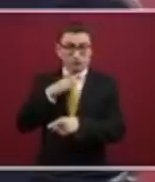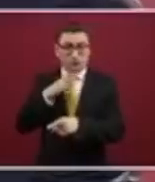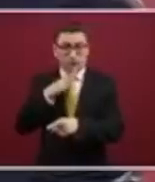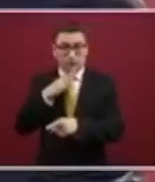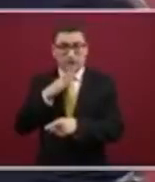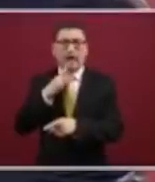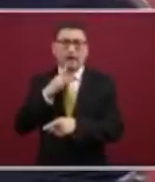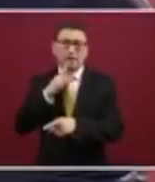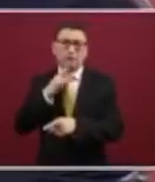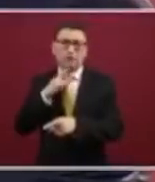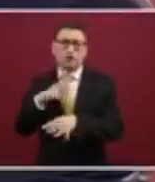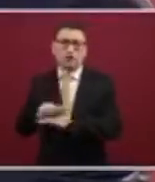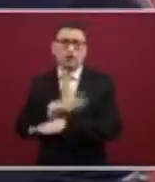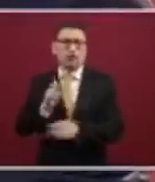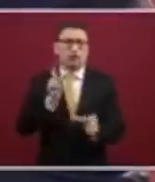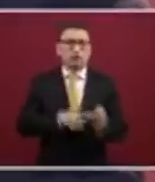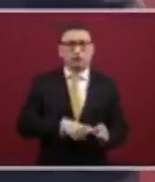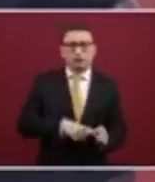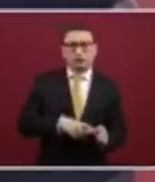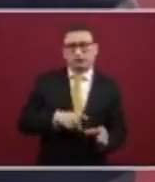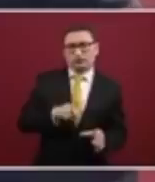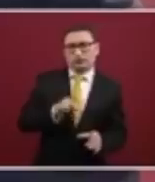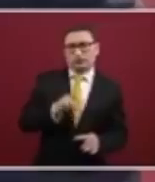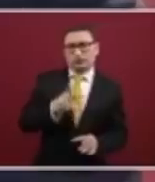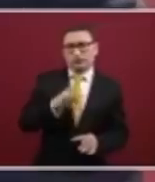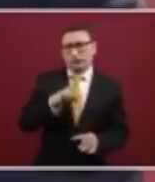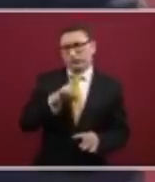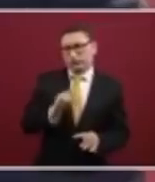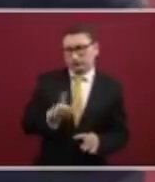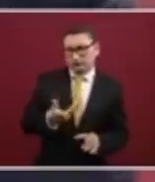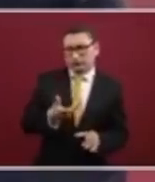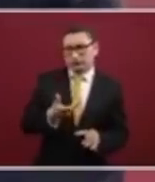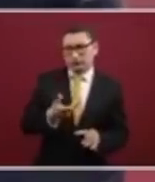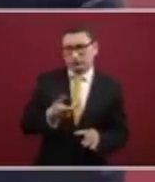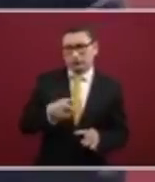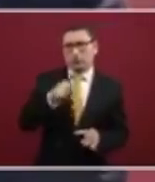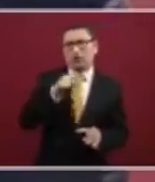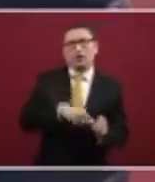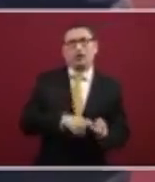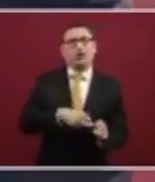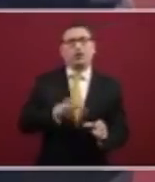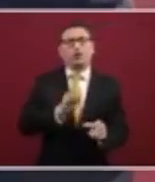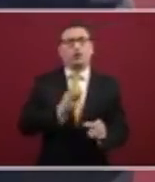delegado, de liste a un estado.